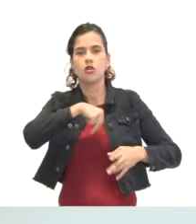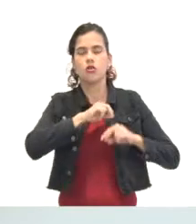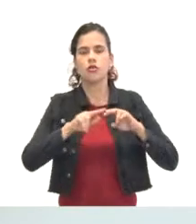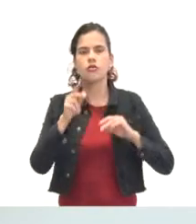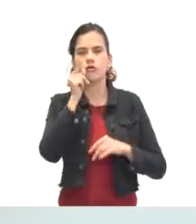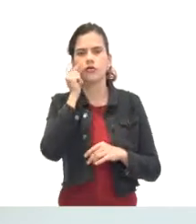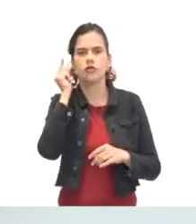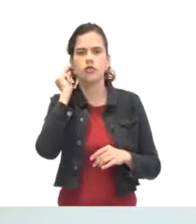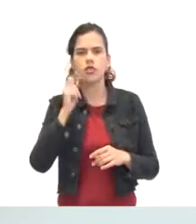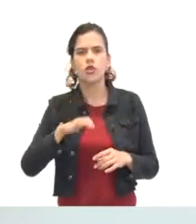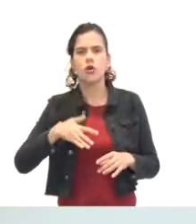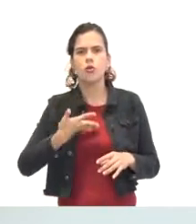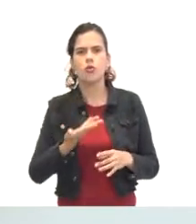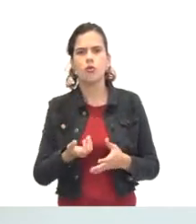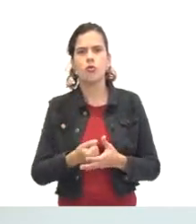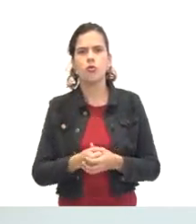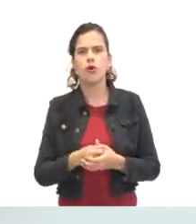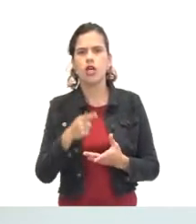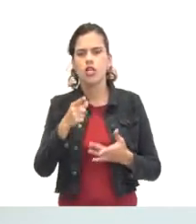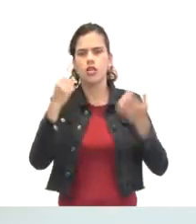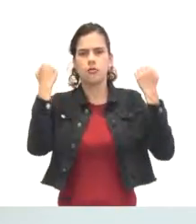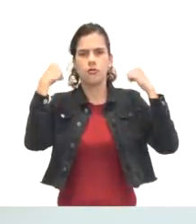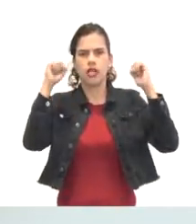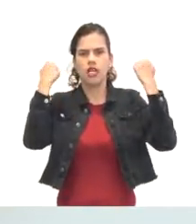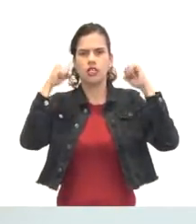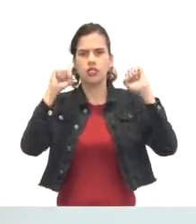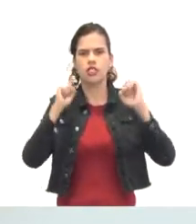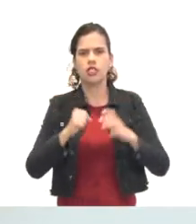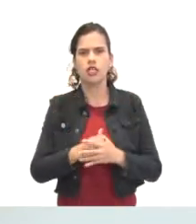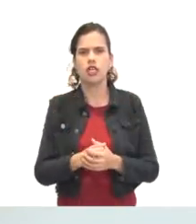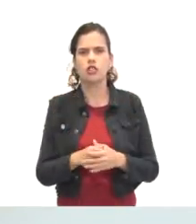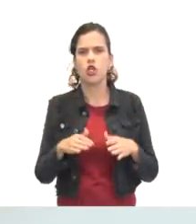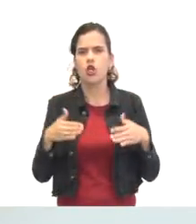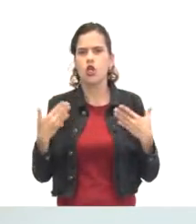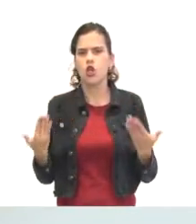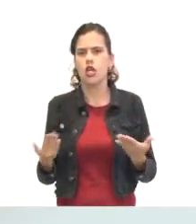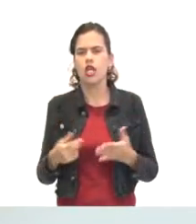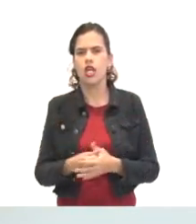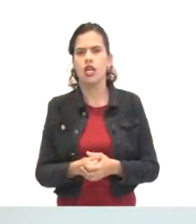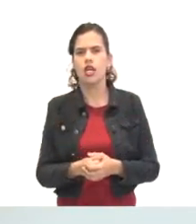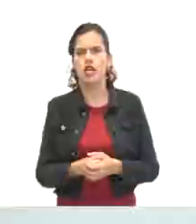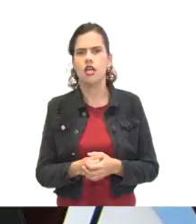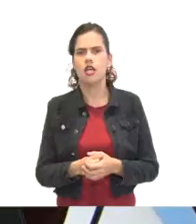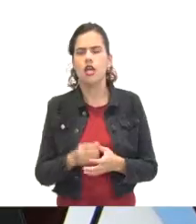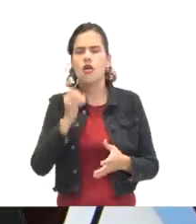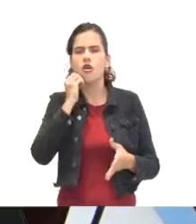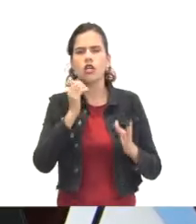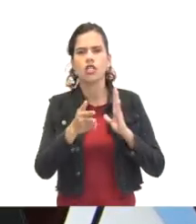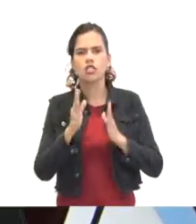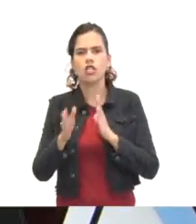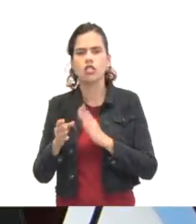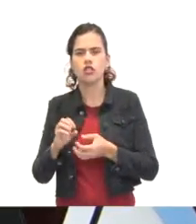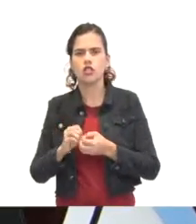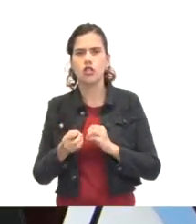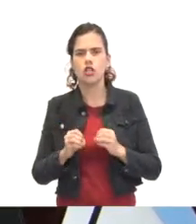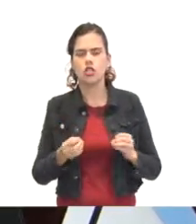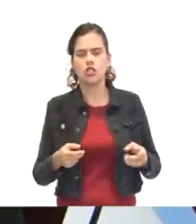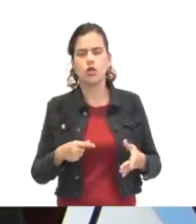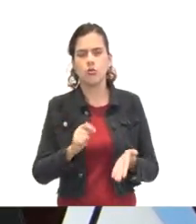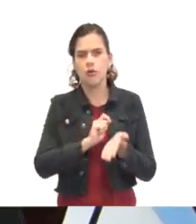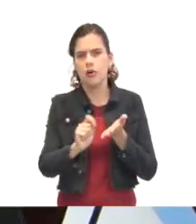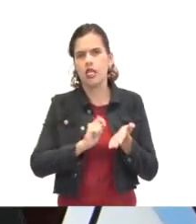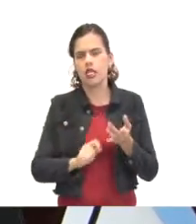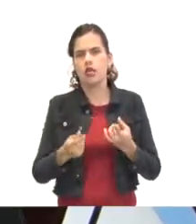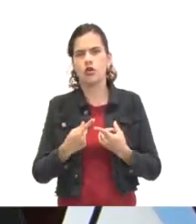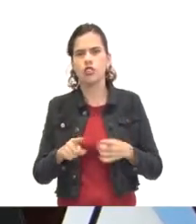niños y niñas puedan ir practicando lo que es la estructura de la oración. Incluso también lo pueden subrayar con diferentes colores.